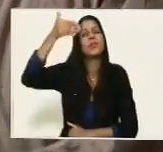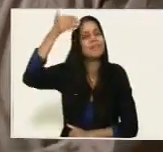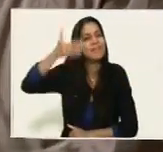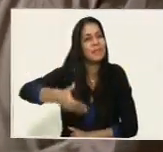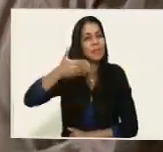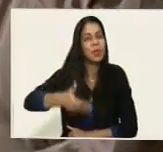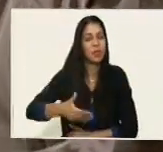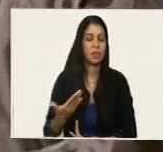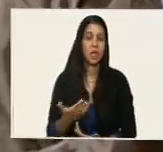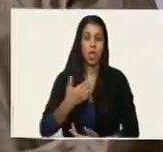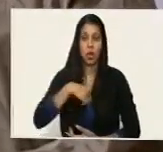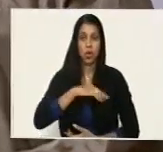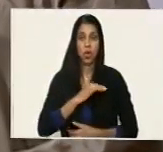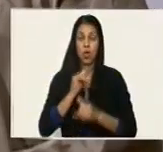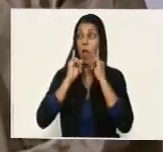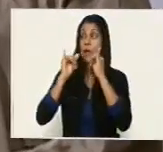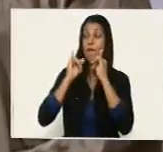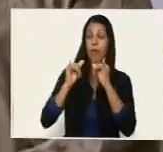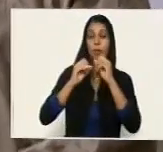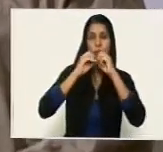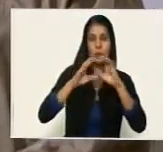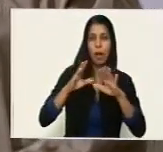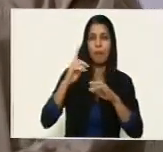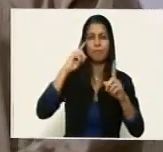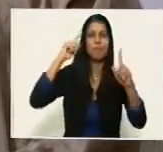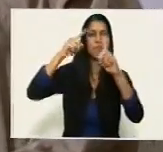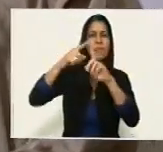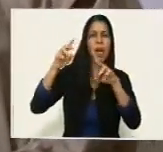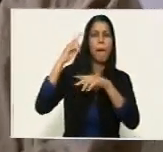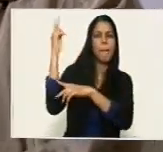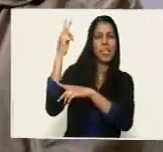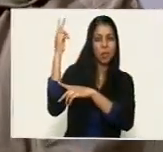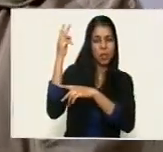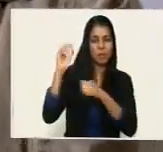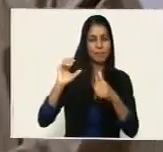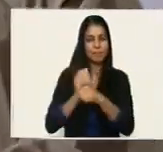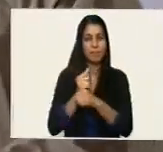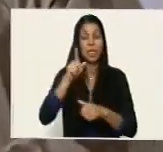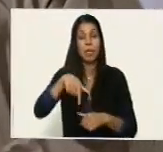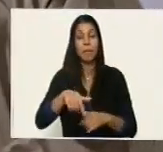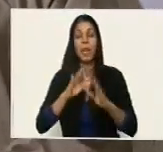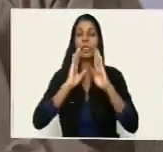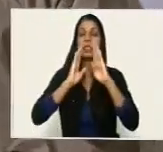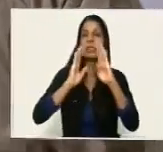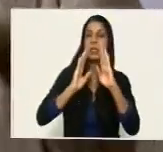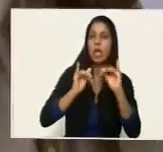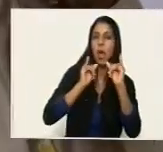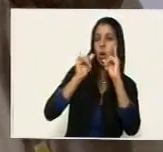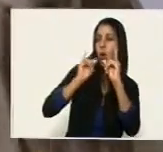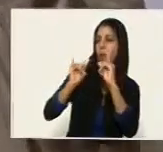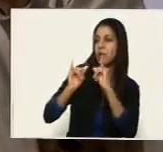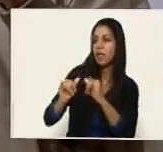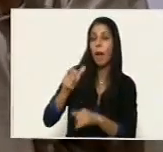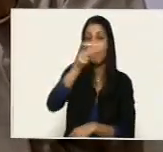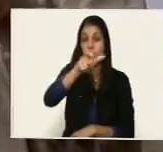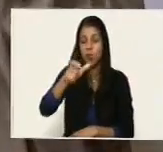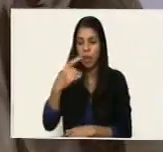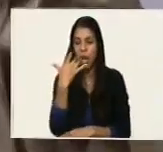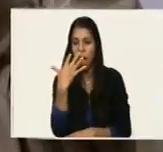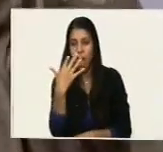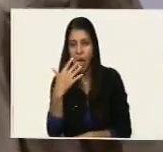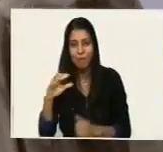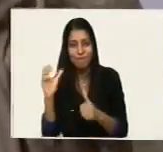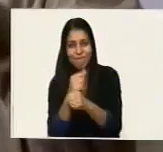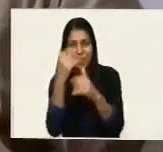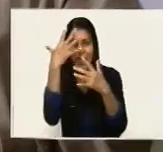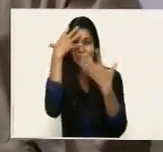una comunicación para vencer, estamos obligados a hacer una comunicación para convencer, porque necesitamos el apoyo de la